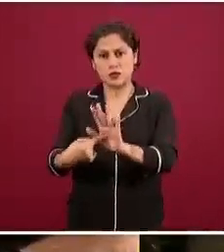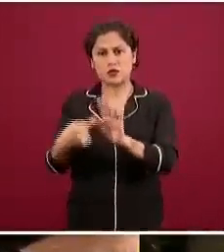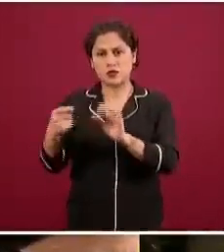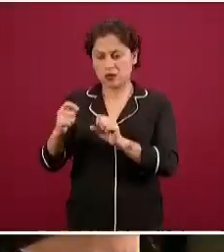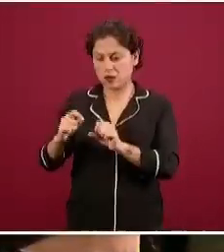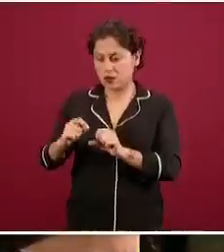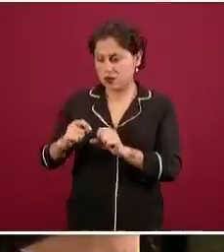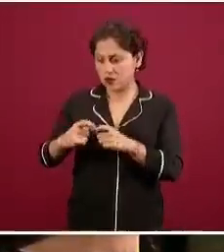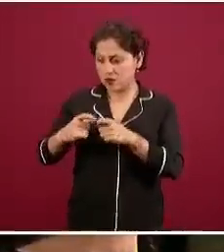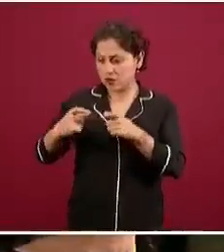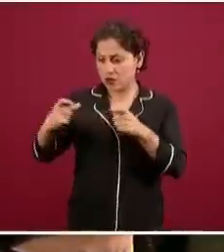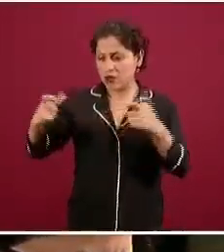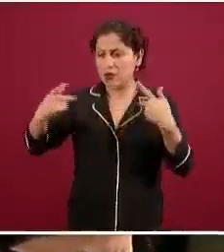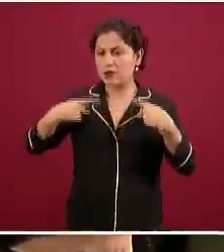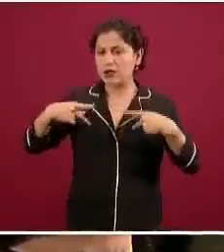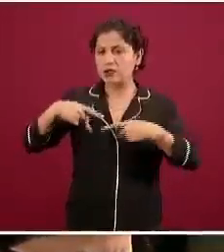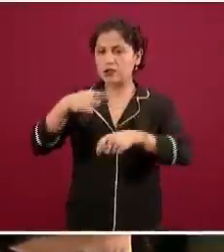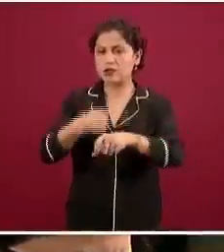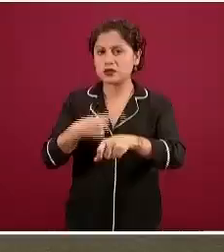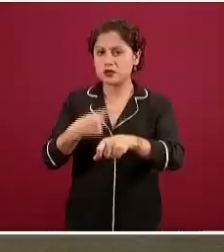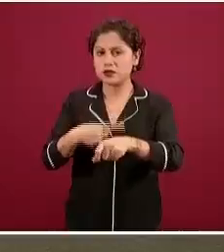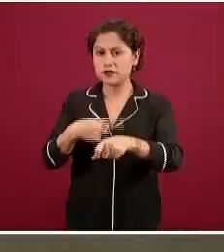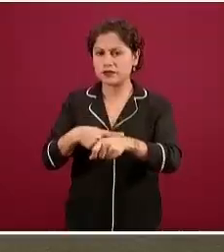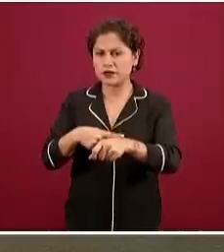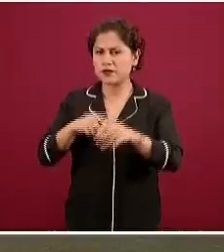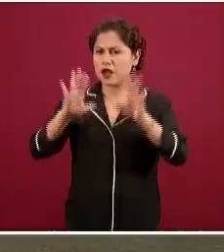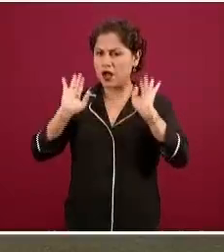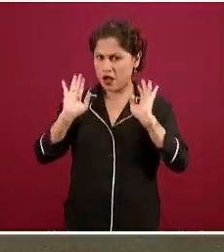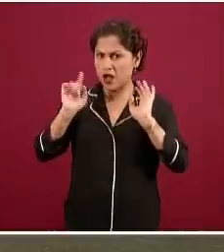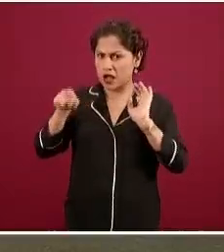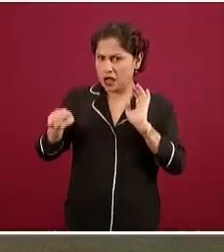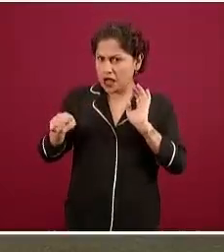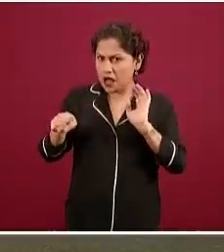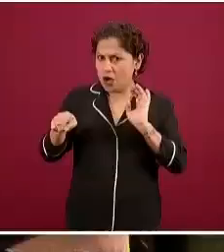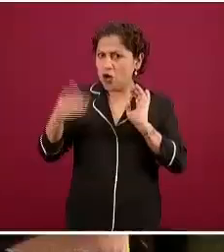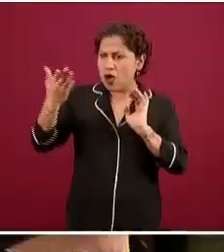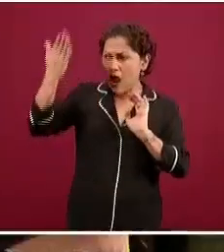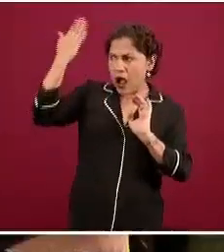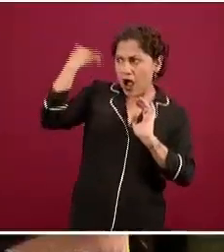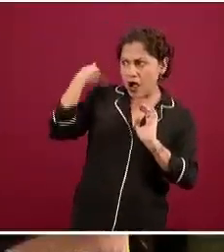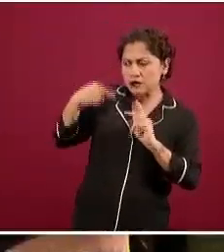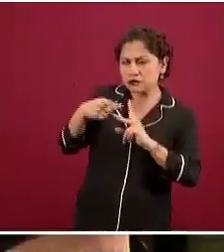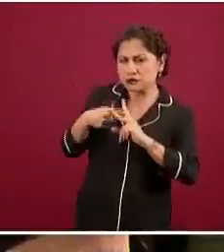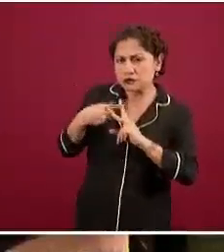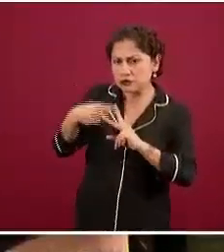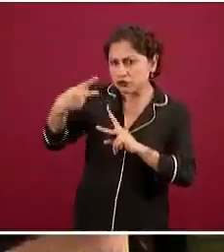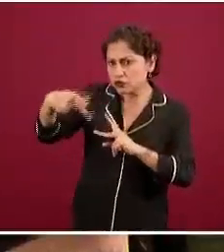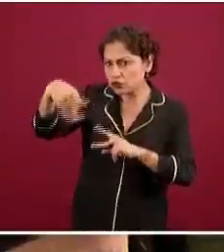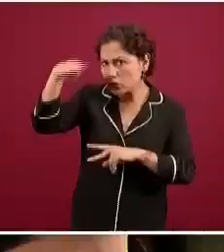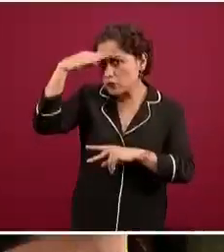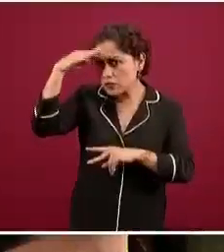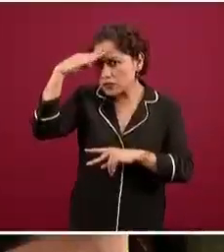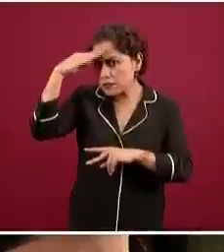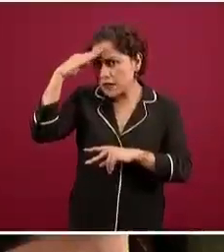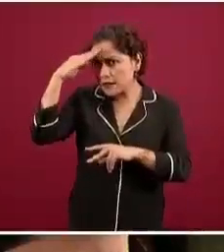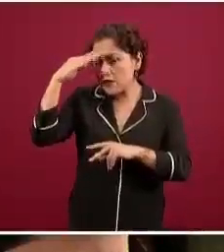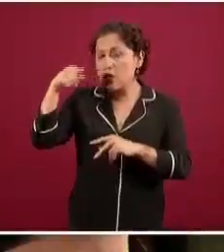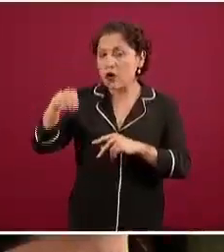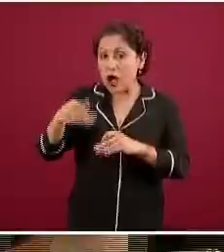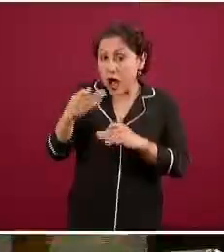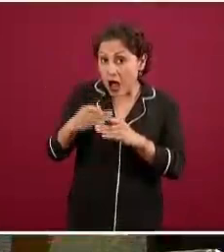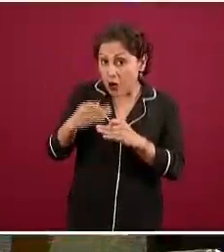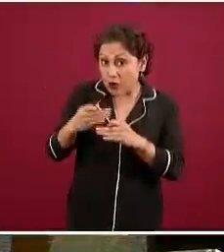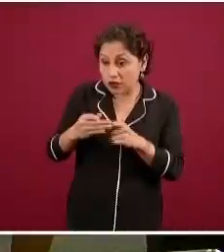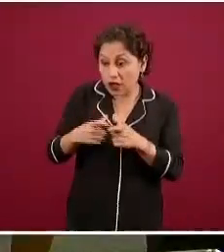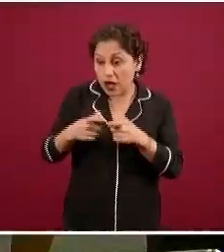creciente de infectados, ¿está en lo estimado que ya tenían ustedes previsto o va más rápido de lo que pensaban o va más lento? ¿Cómo va?